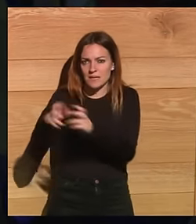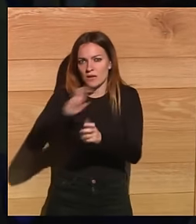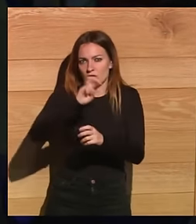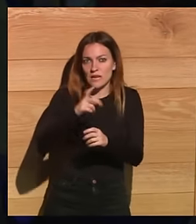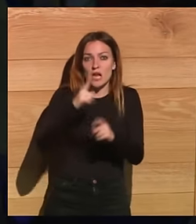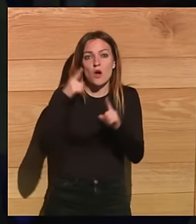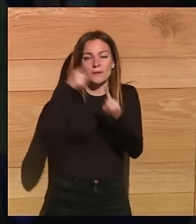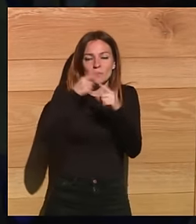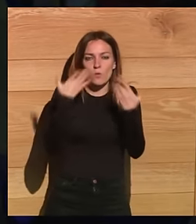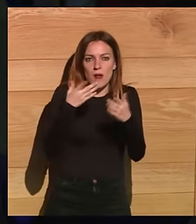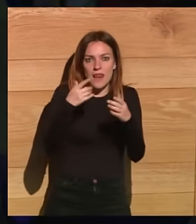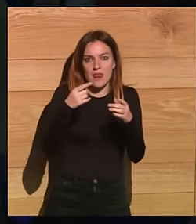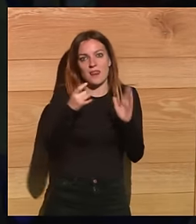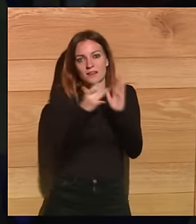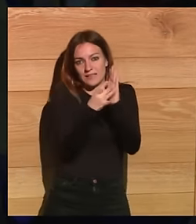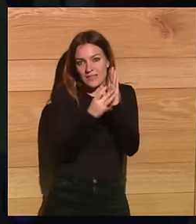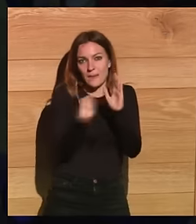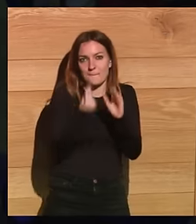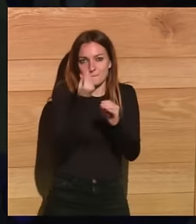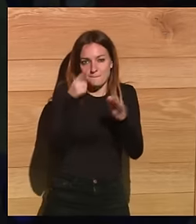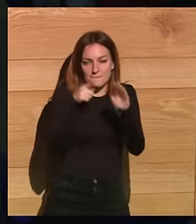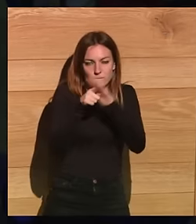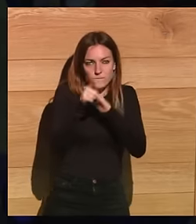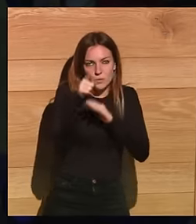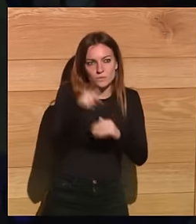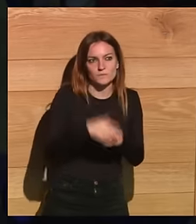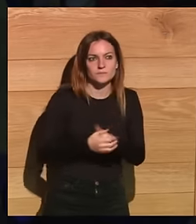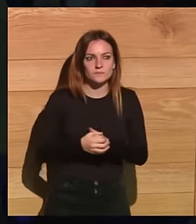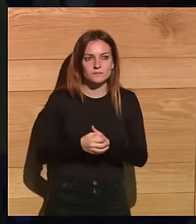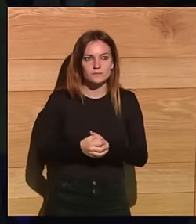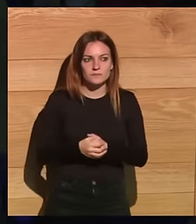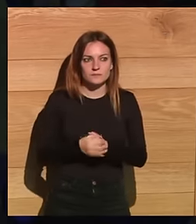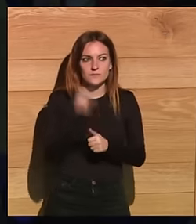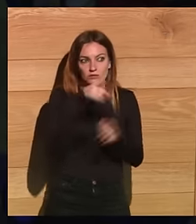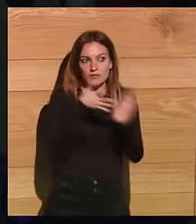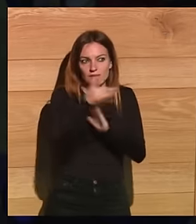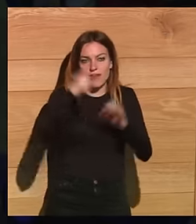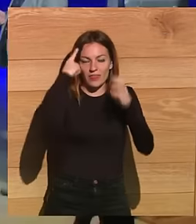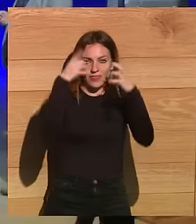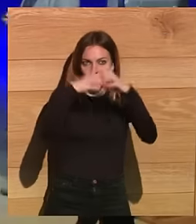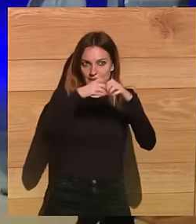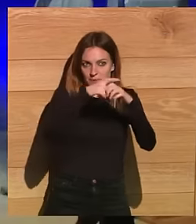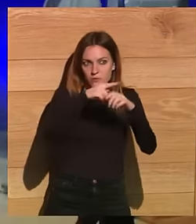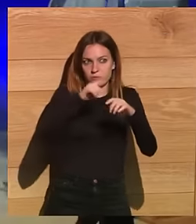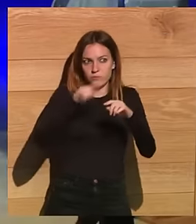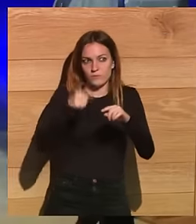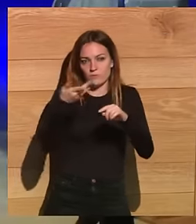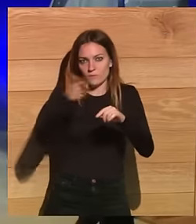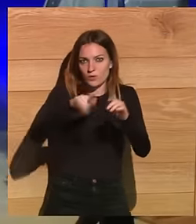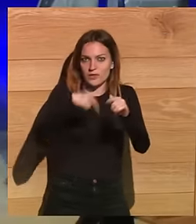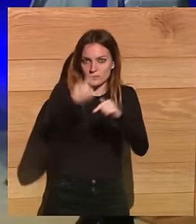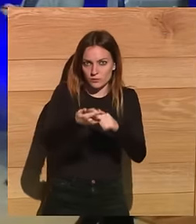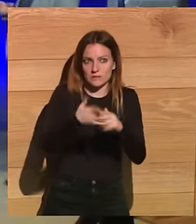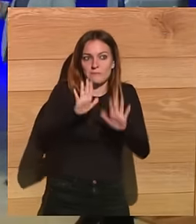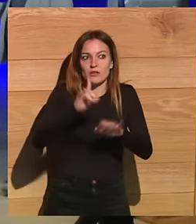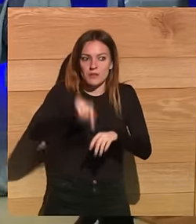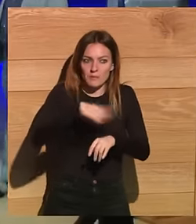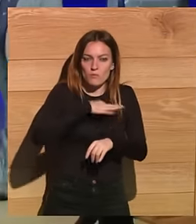más resolución. Podemos ver mejor esta anatomía. Por supuesto, este es post-mortem, porque nos estamos viendo la anatomía, pero lo podemos hacer también in vivo.